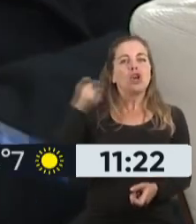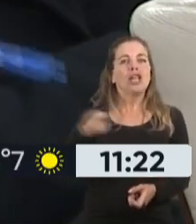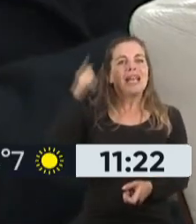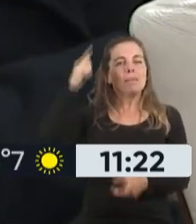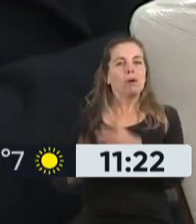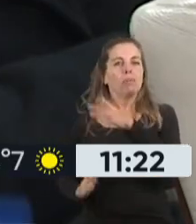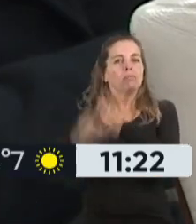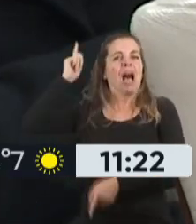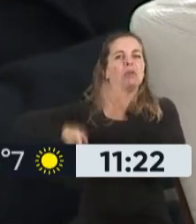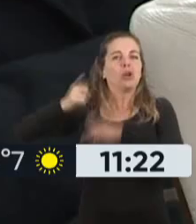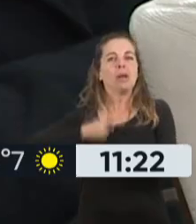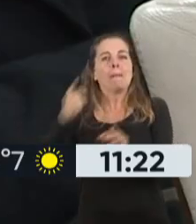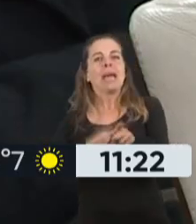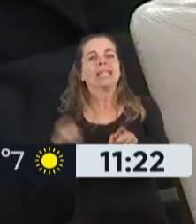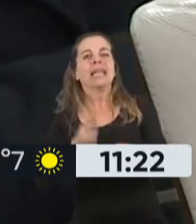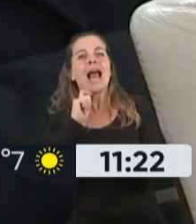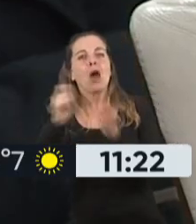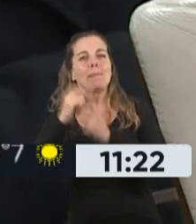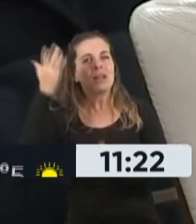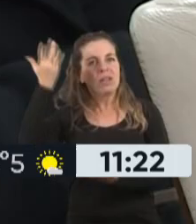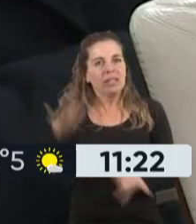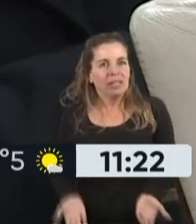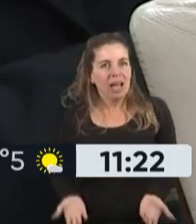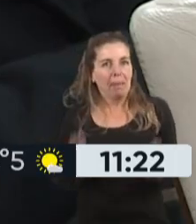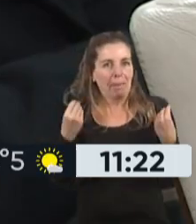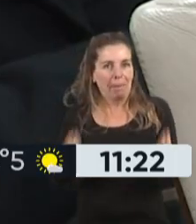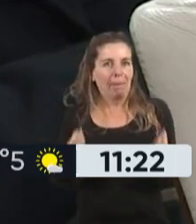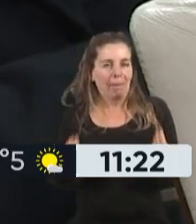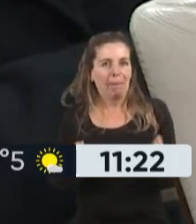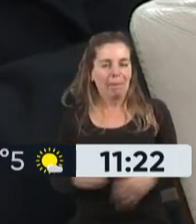periodistas cuando el ministro español de Transportes